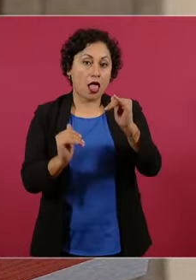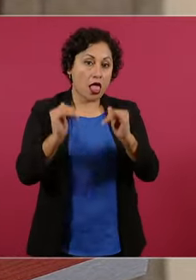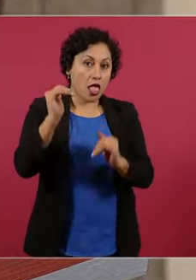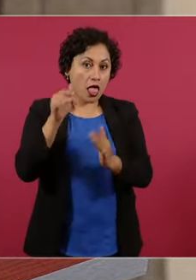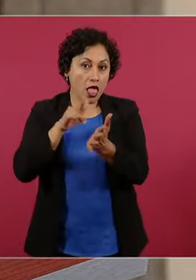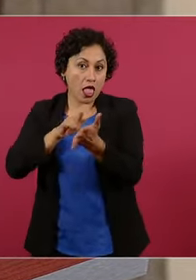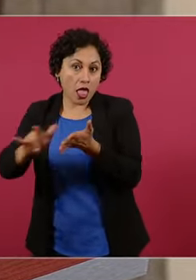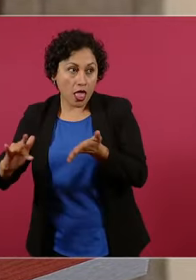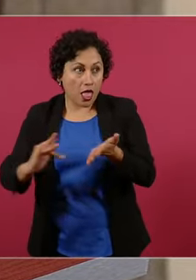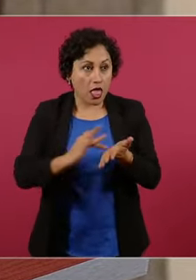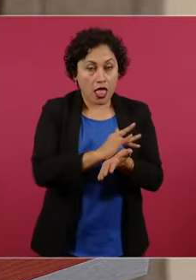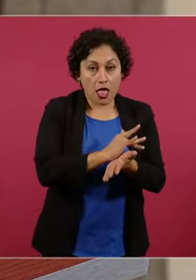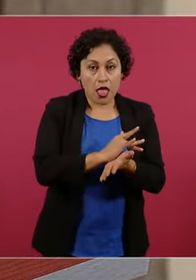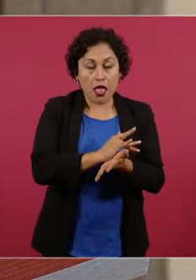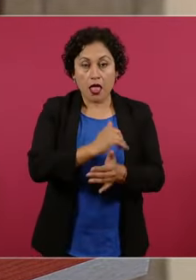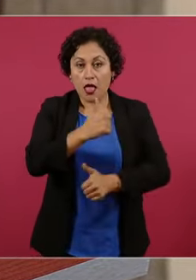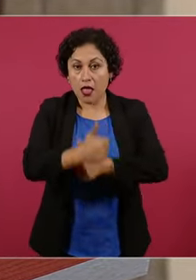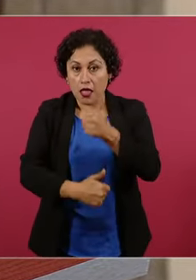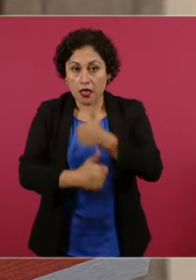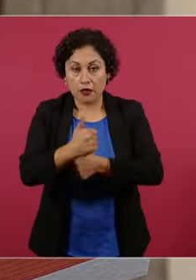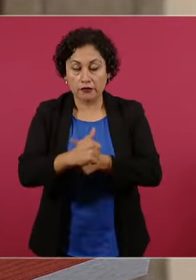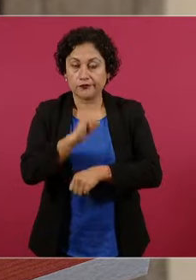competencia entre los partidos políticos.